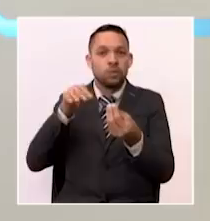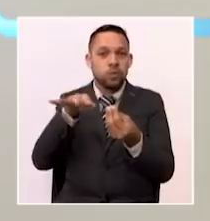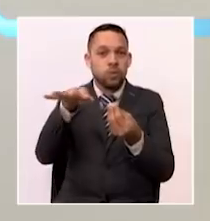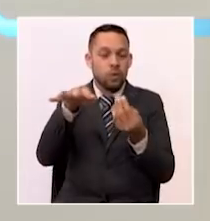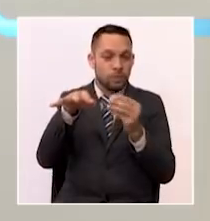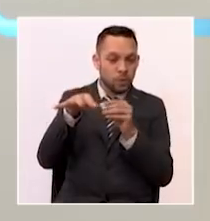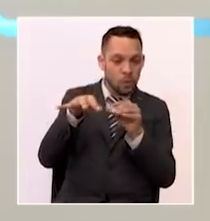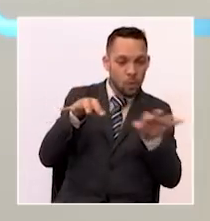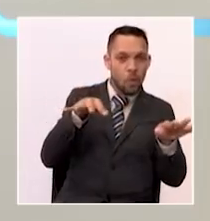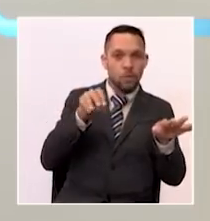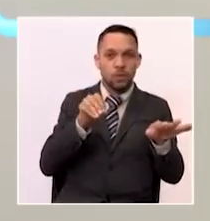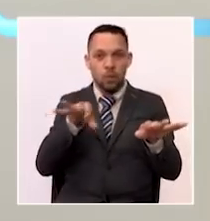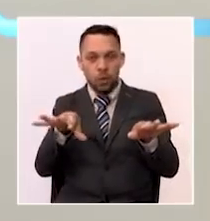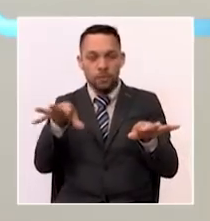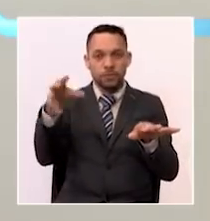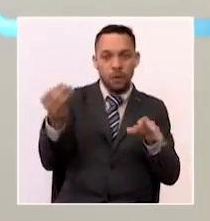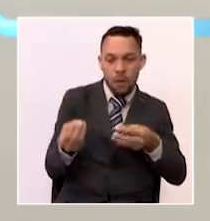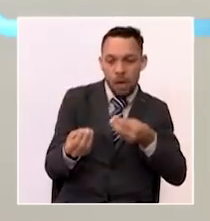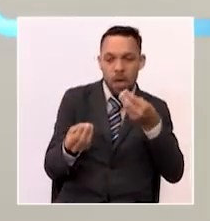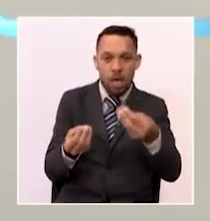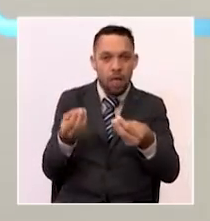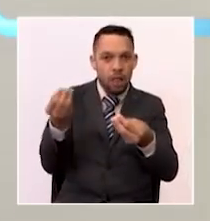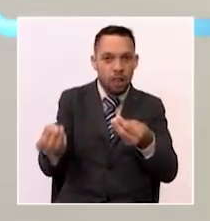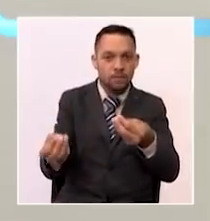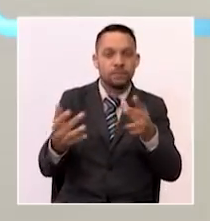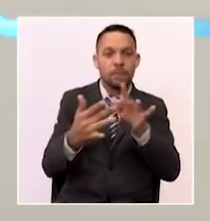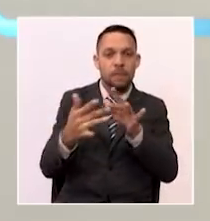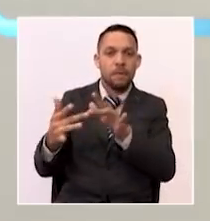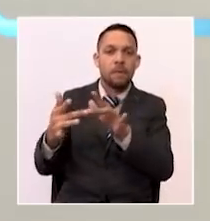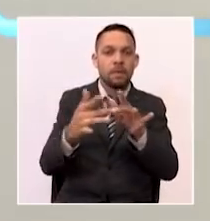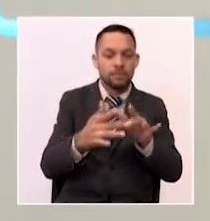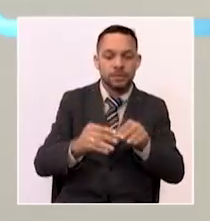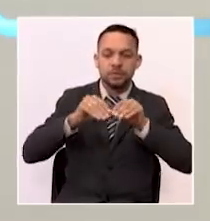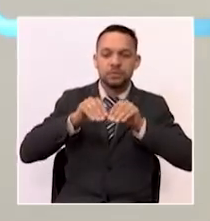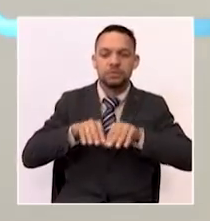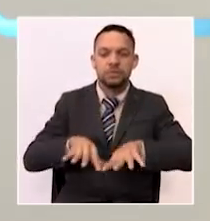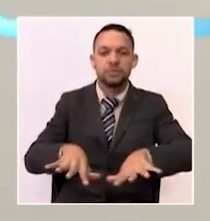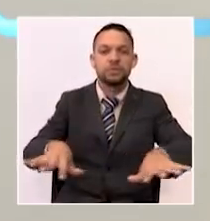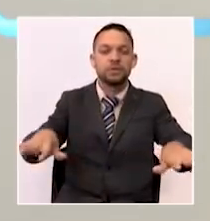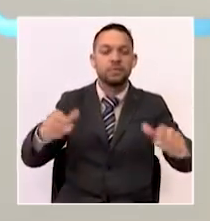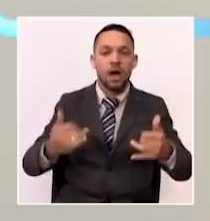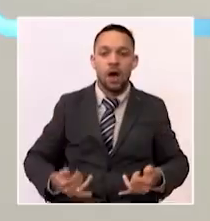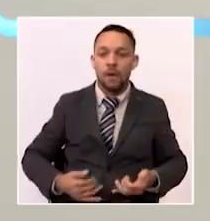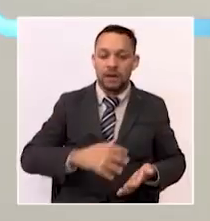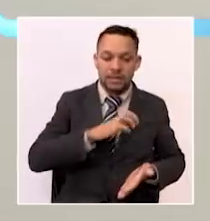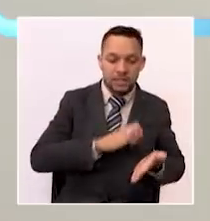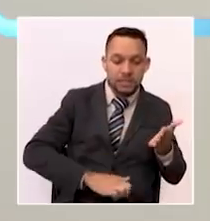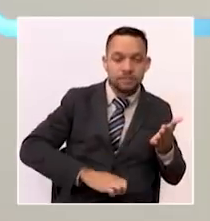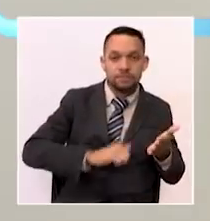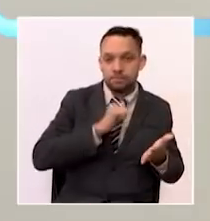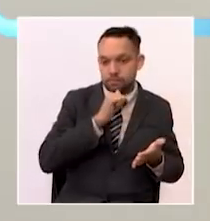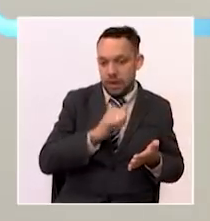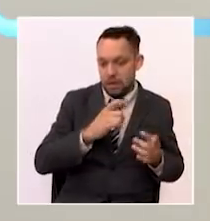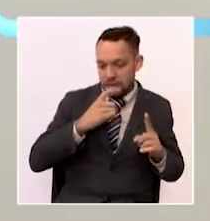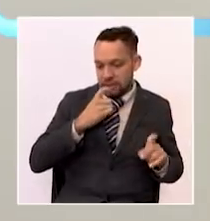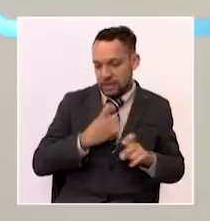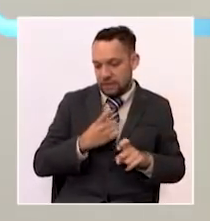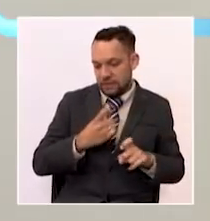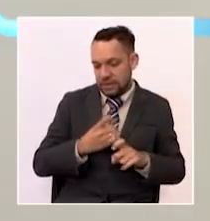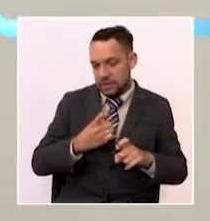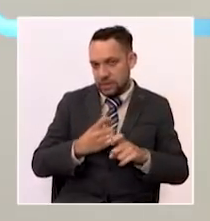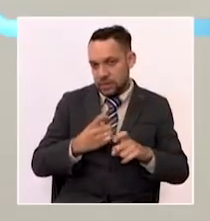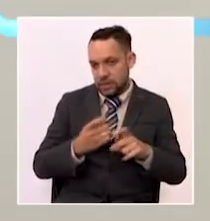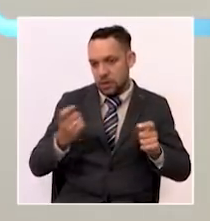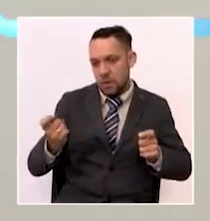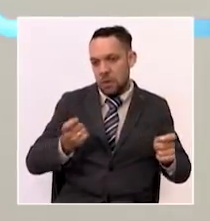alimento a esa bacteria para que todo el tiempo estuviera alimentándose de la información de ese antibiótico y simplemente no la puede recibir porque no, ya no es el antibiótico